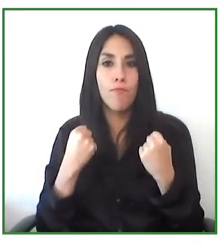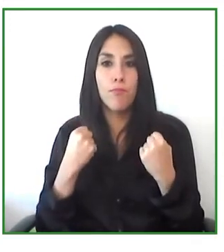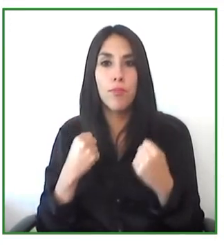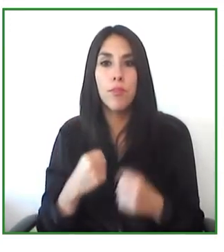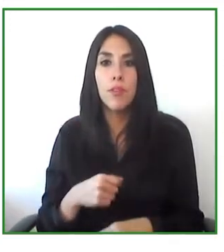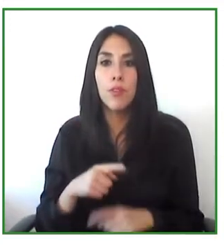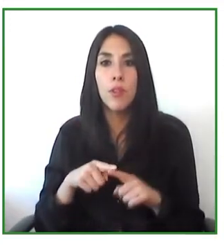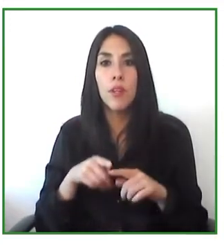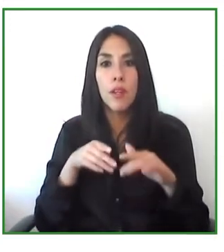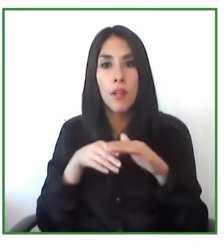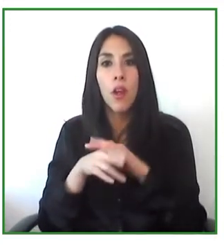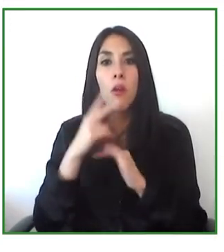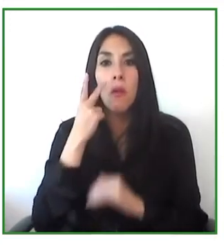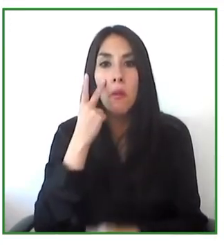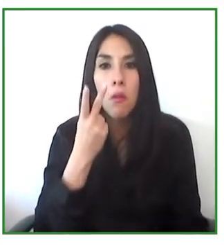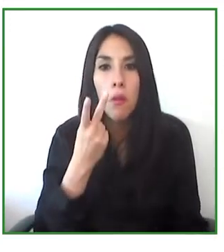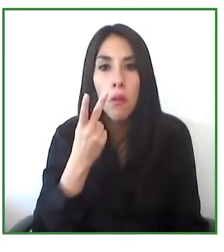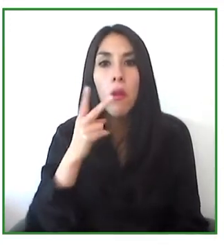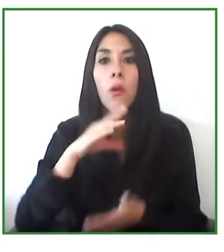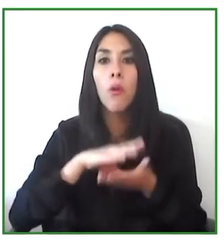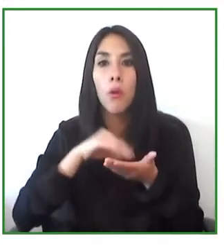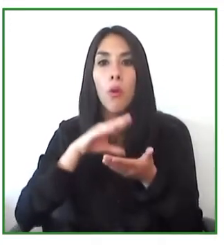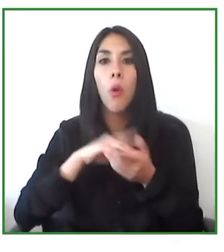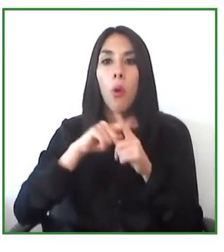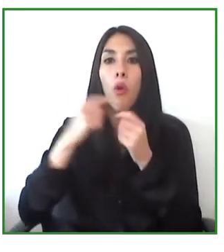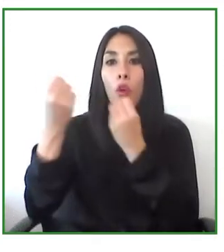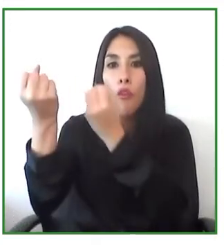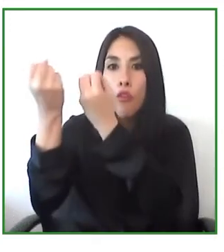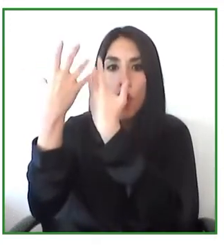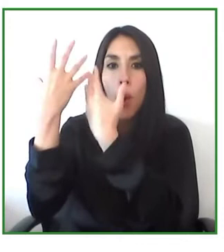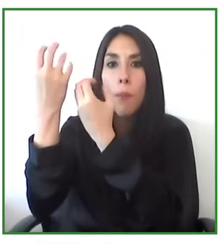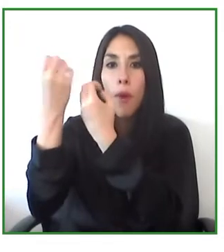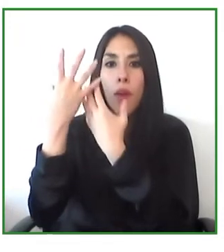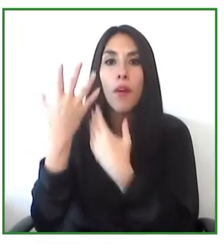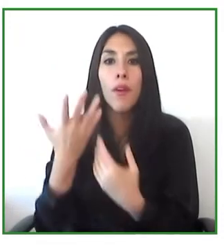dábamos herramientas base que permitían a las personas prepararse